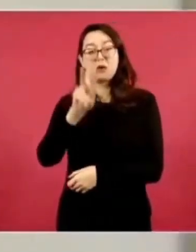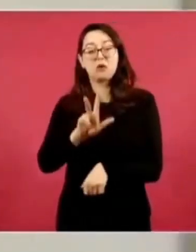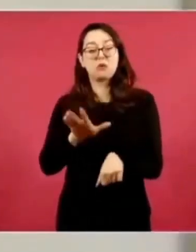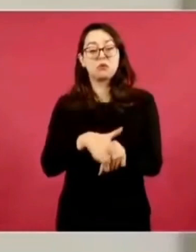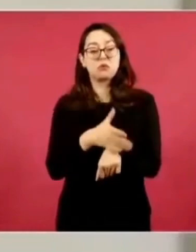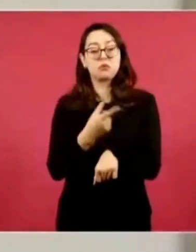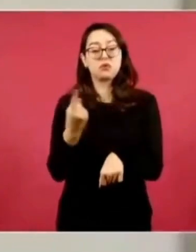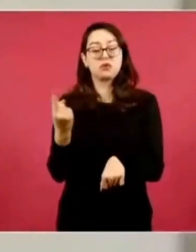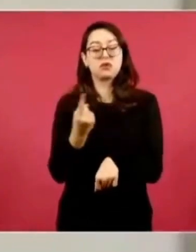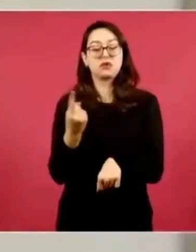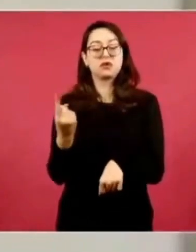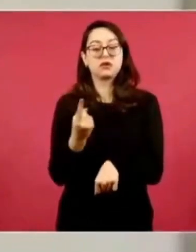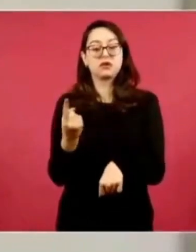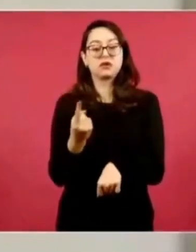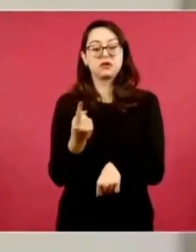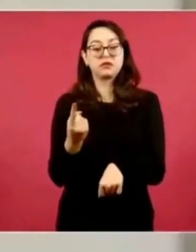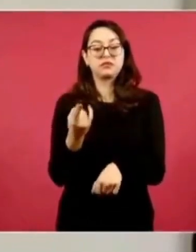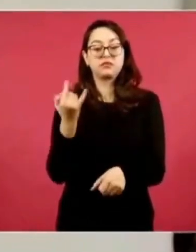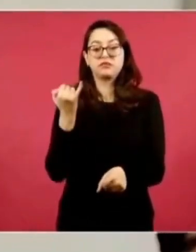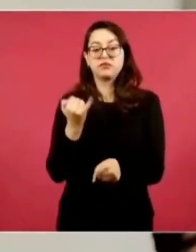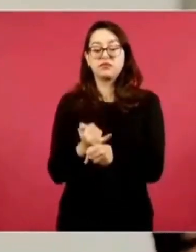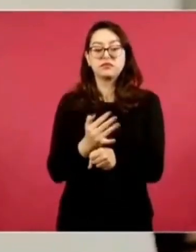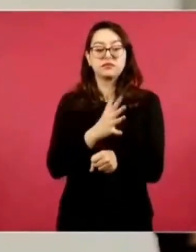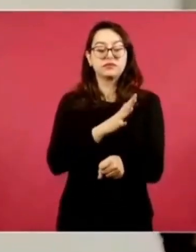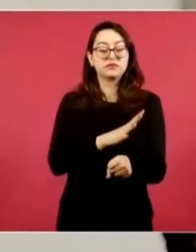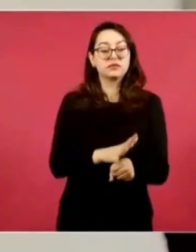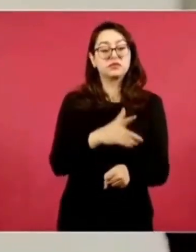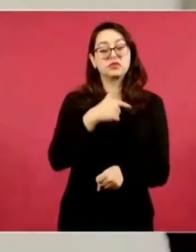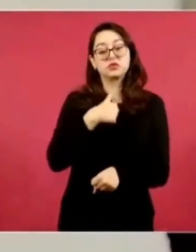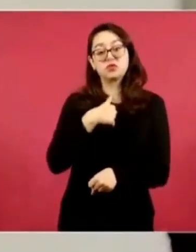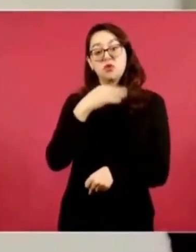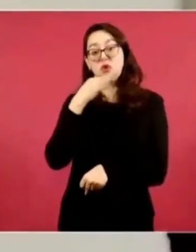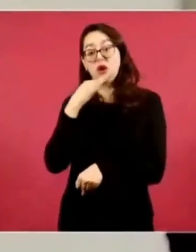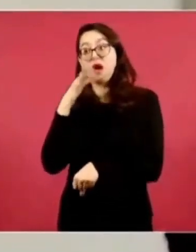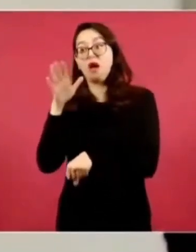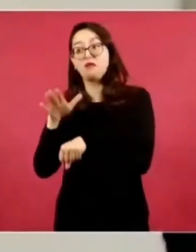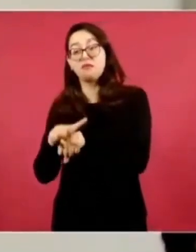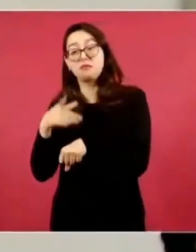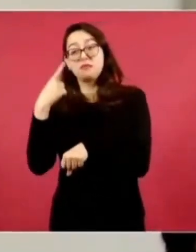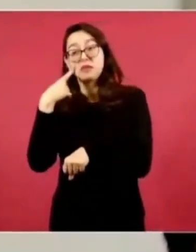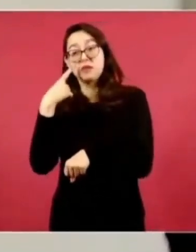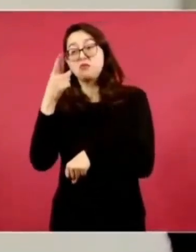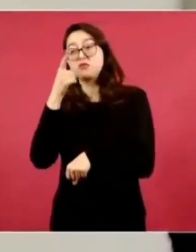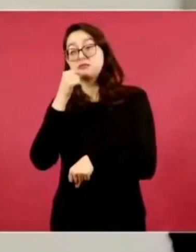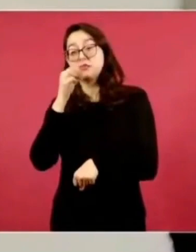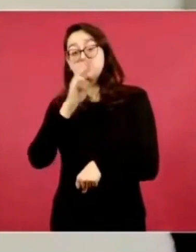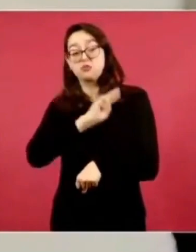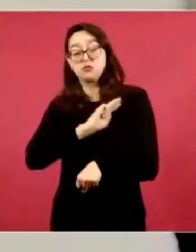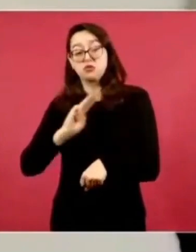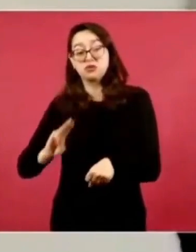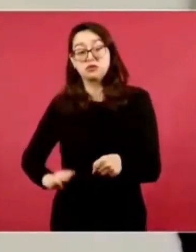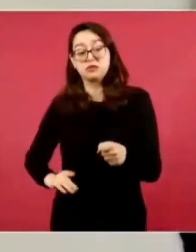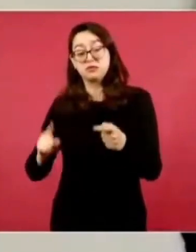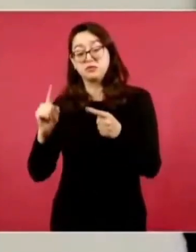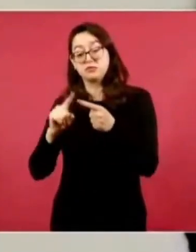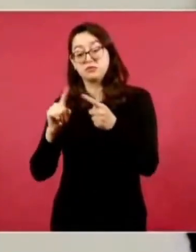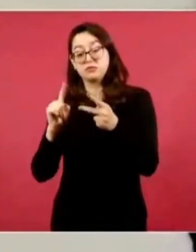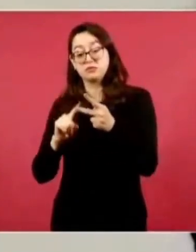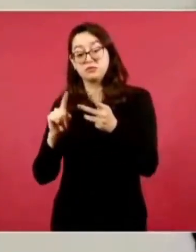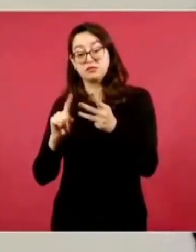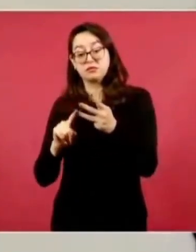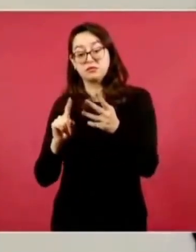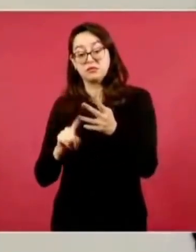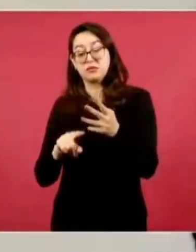Porque no puede ser posible que tú declaras que elementos de la policía municipal, en mi caso del estado de